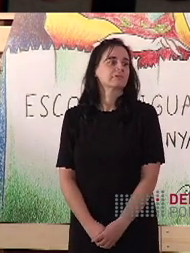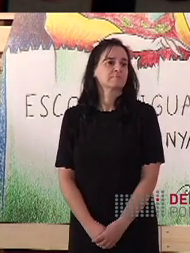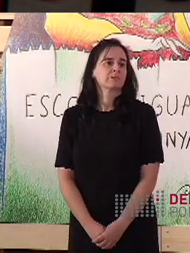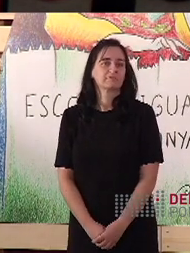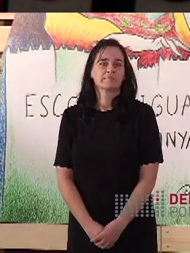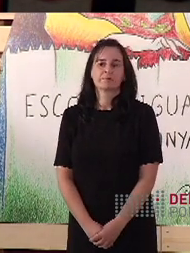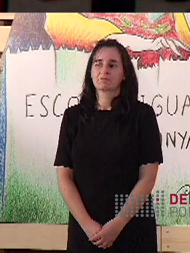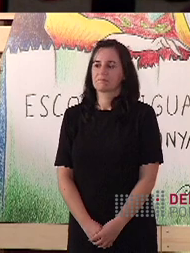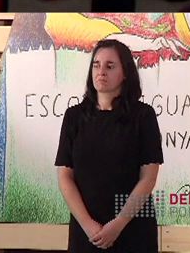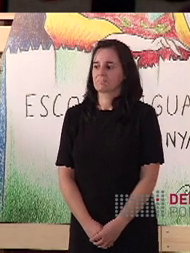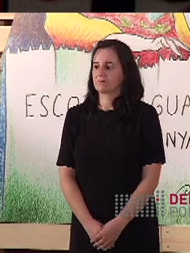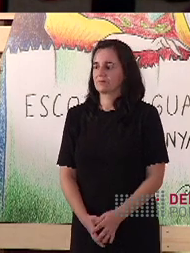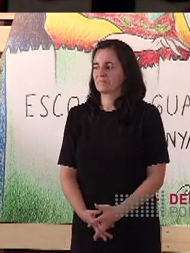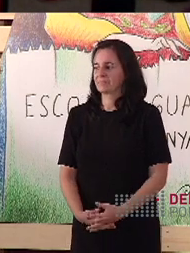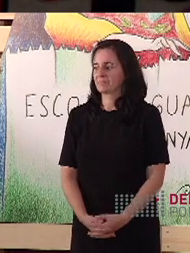explicando.